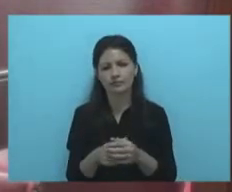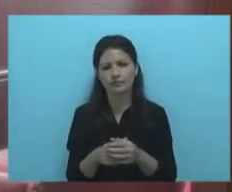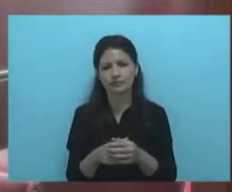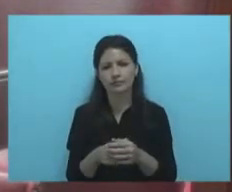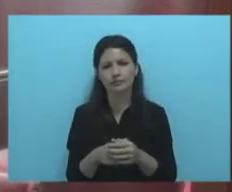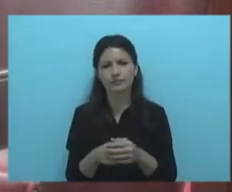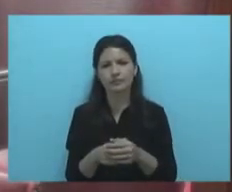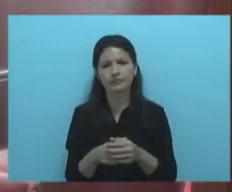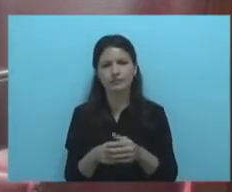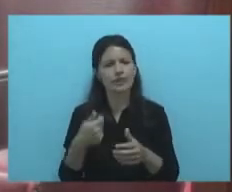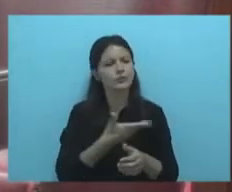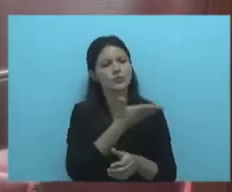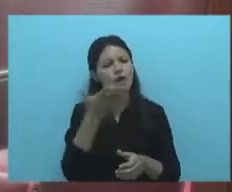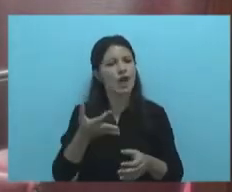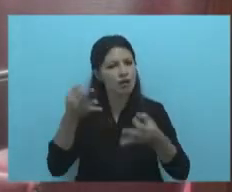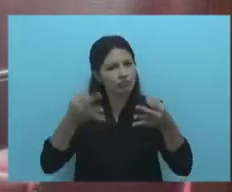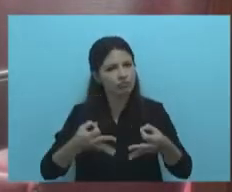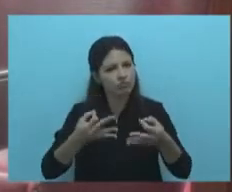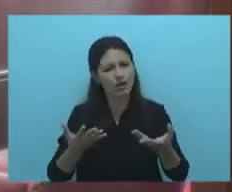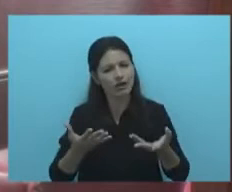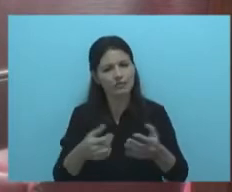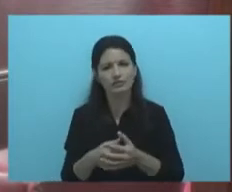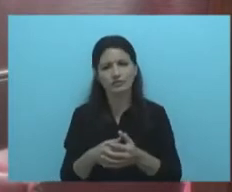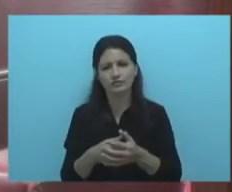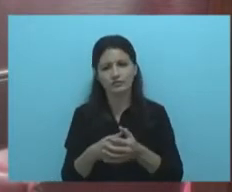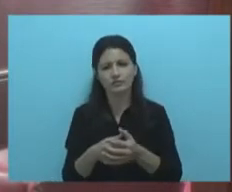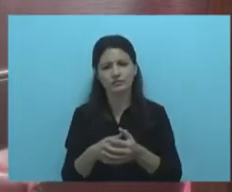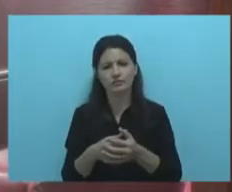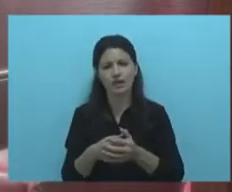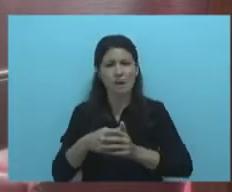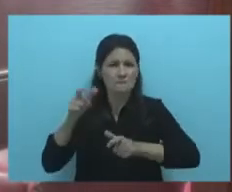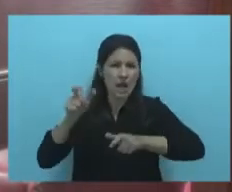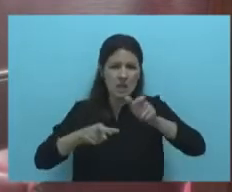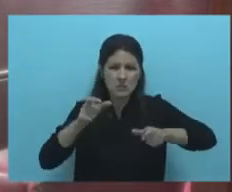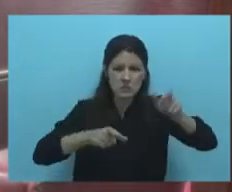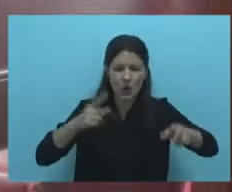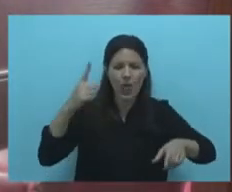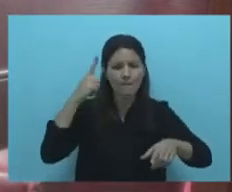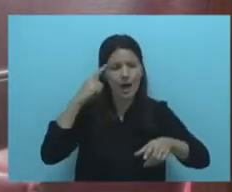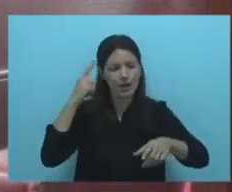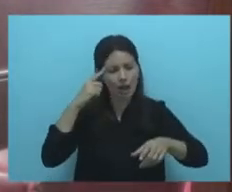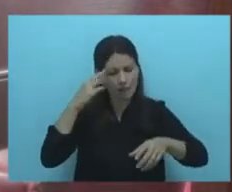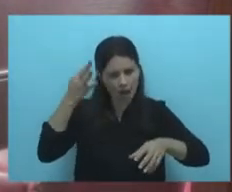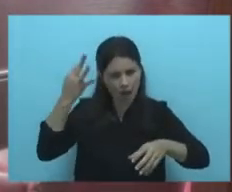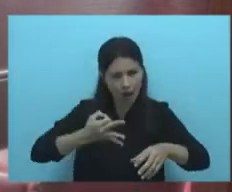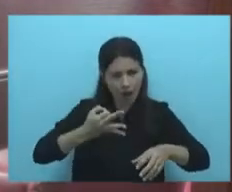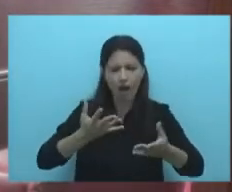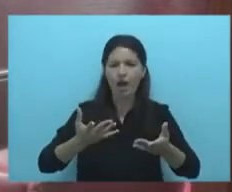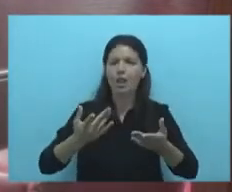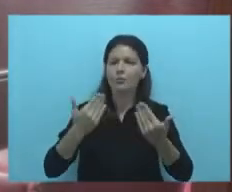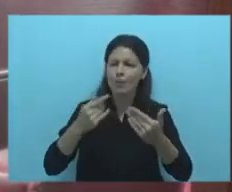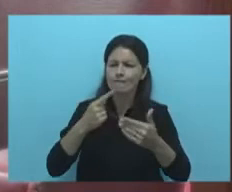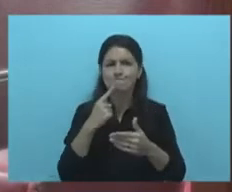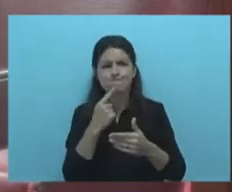de una ciudadanía, como vuelvo a reiterar, fundamentalmente con un pensamiento crítico, que